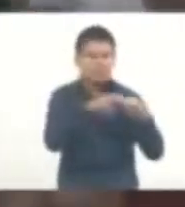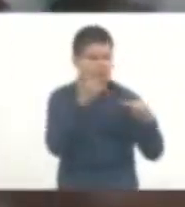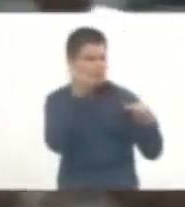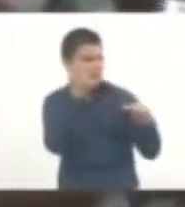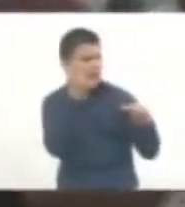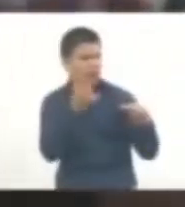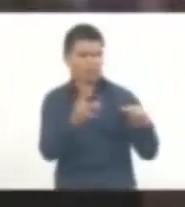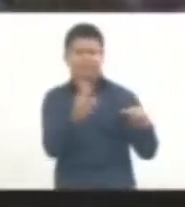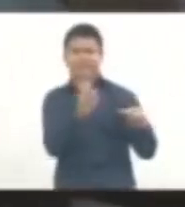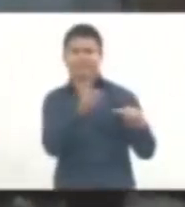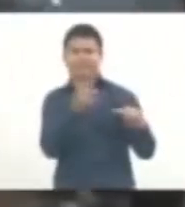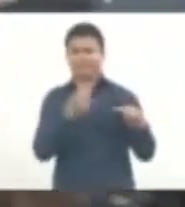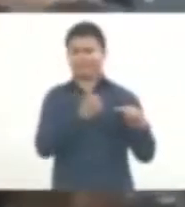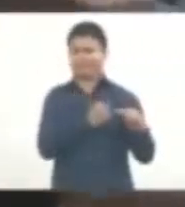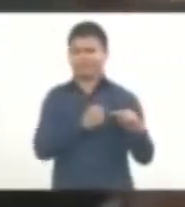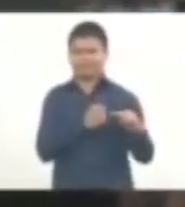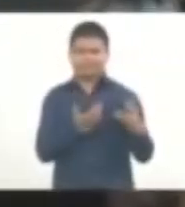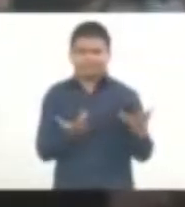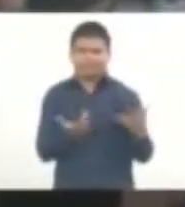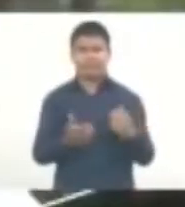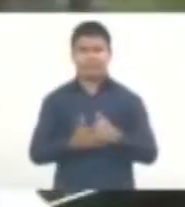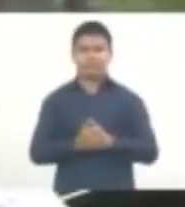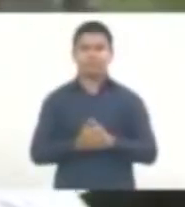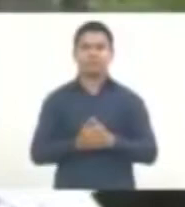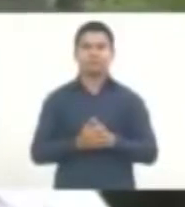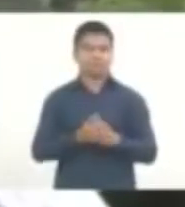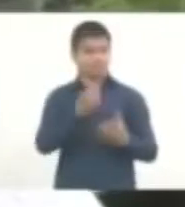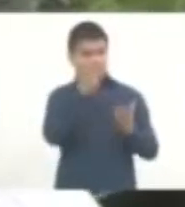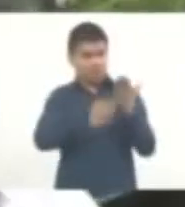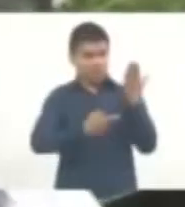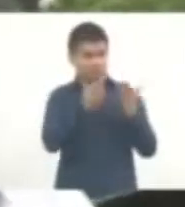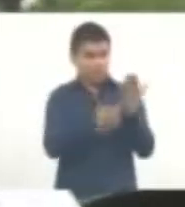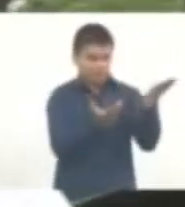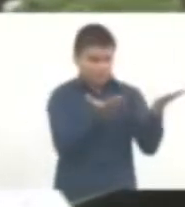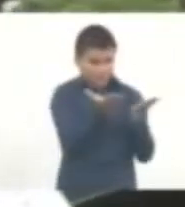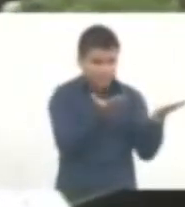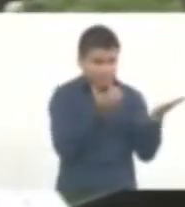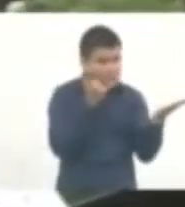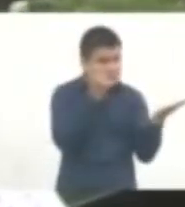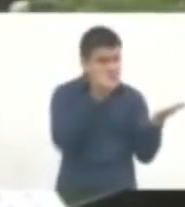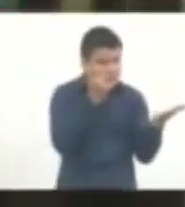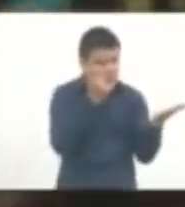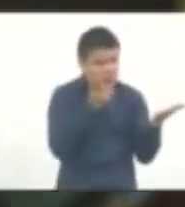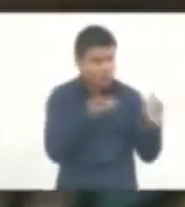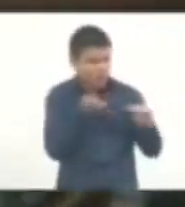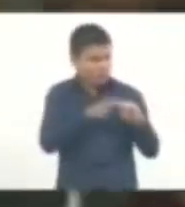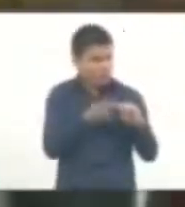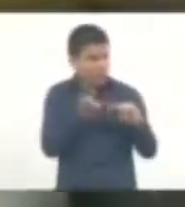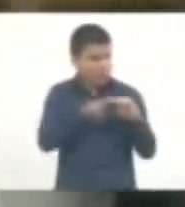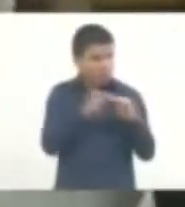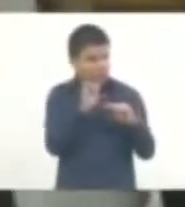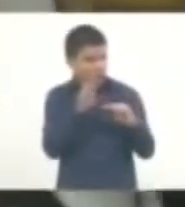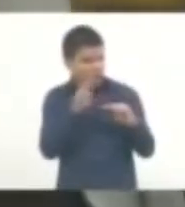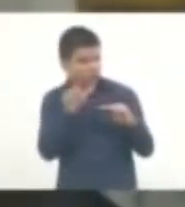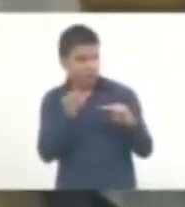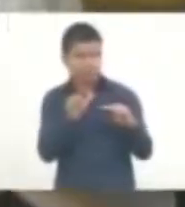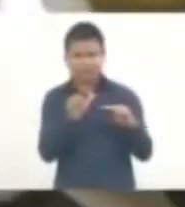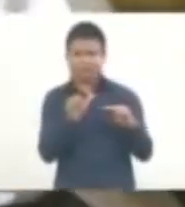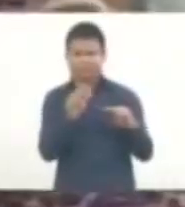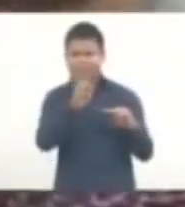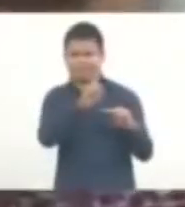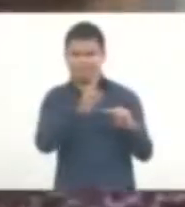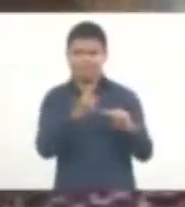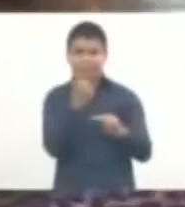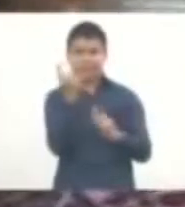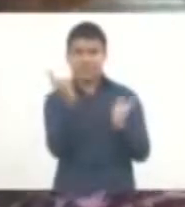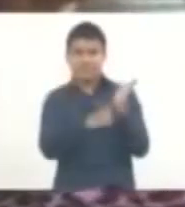Barranquilla es tal vez la única ciudad del país que paga 2 veces un impuesto por el mismo servicio de telefonía móvil. Hoy por eso se impetraron más de 300 tutelas de las